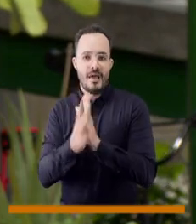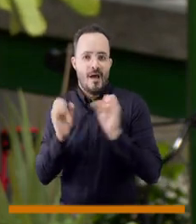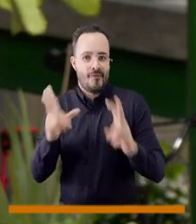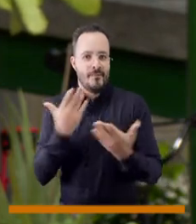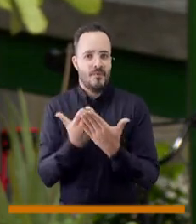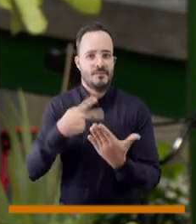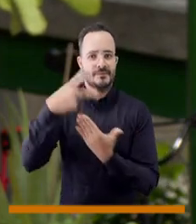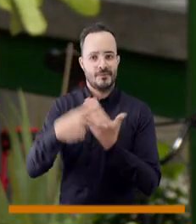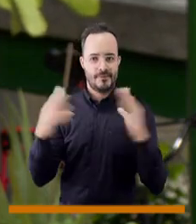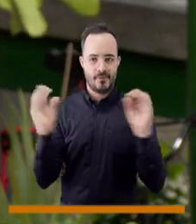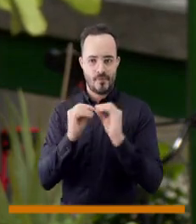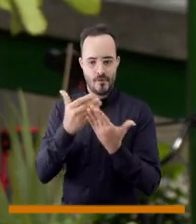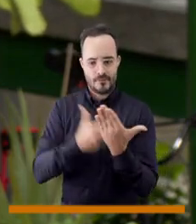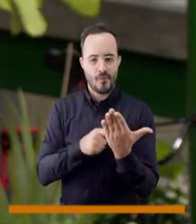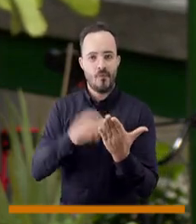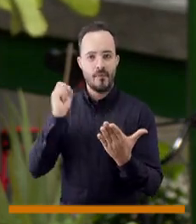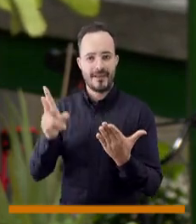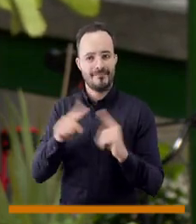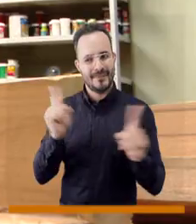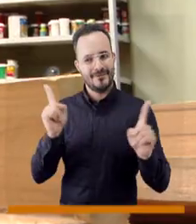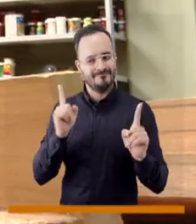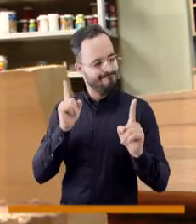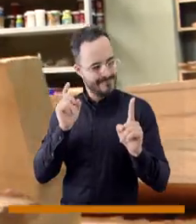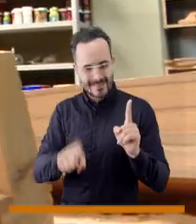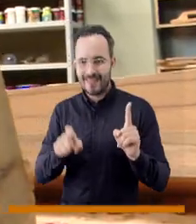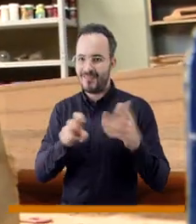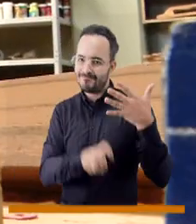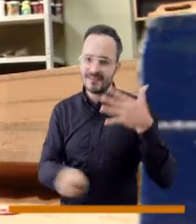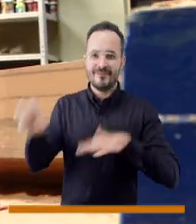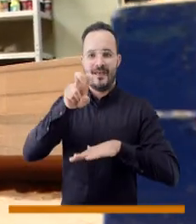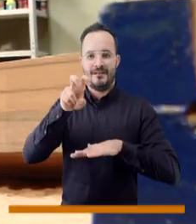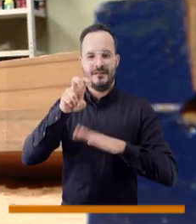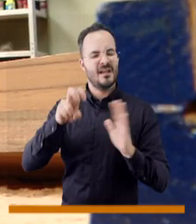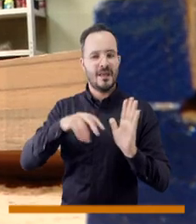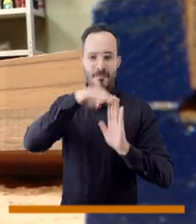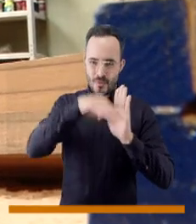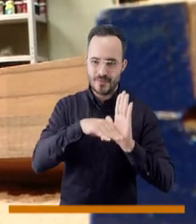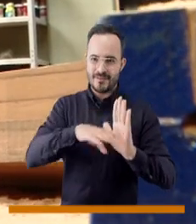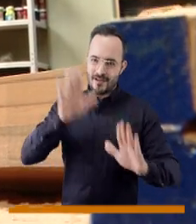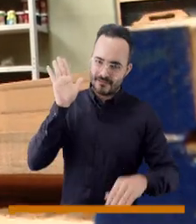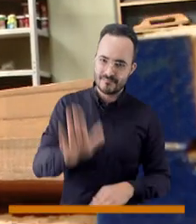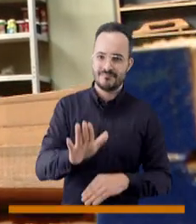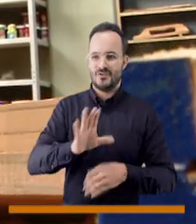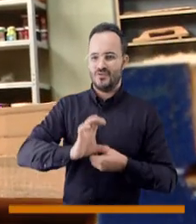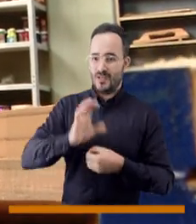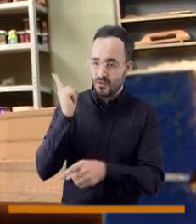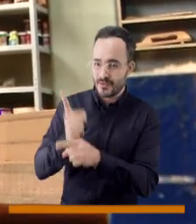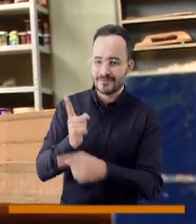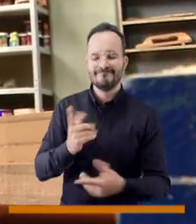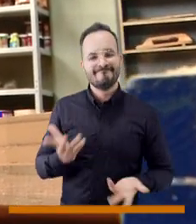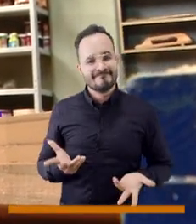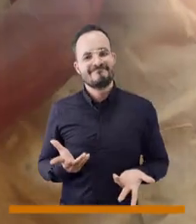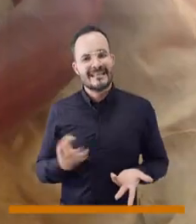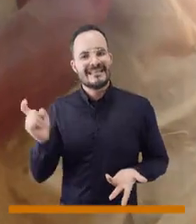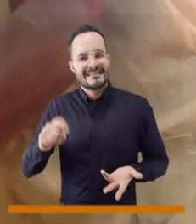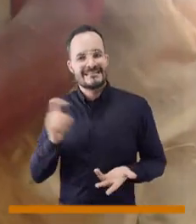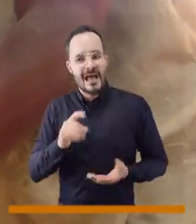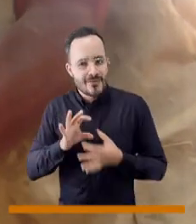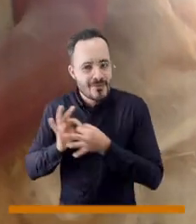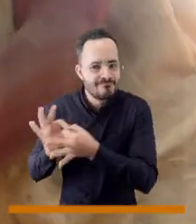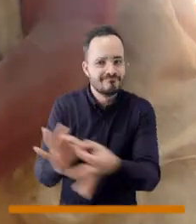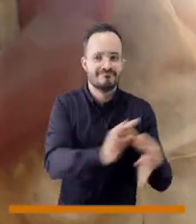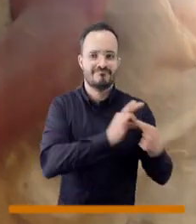más que acuerdo, esto debe ser una política de ciudad. ¿Cómo lograrlo? Que todos estemos